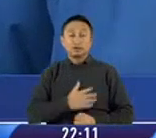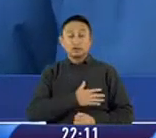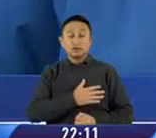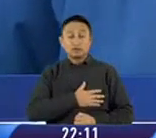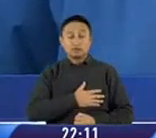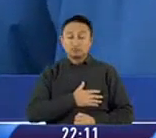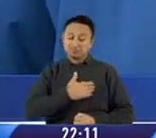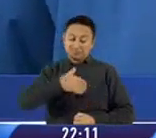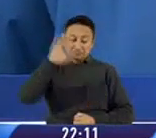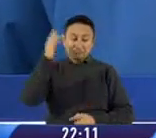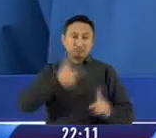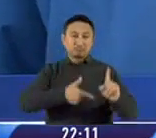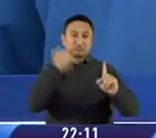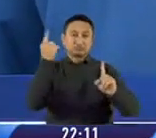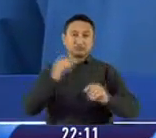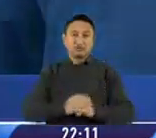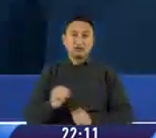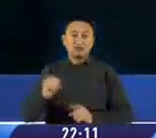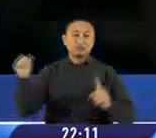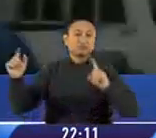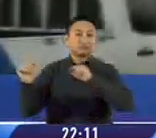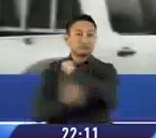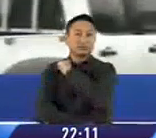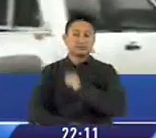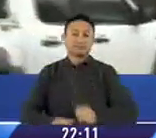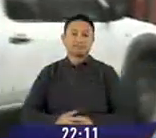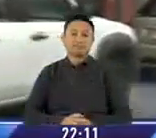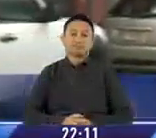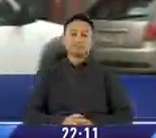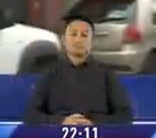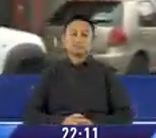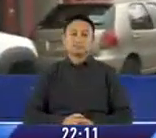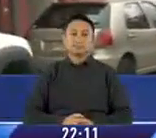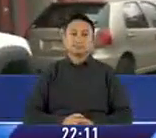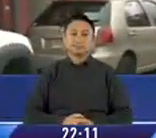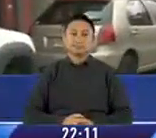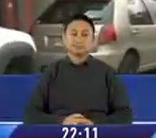propia la justicia.